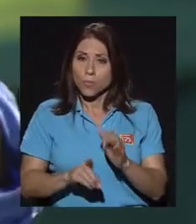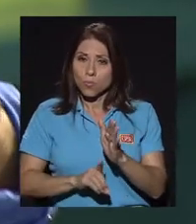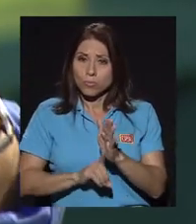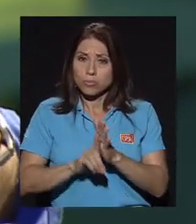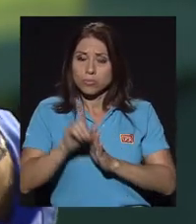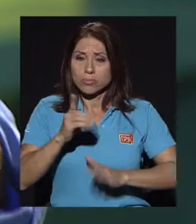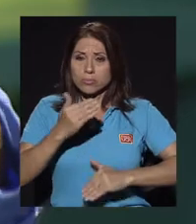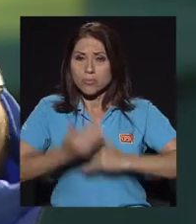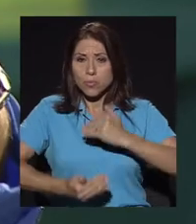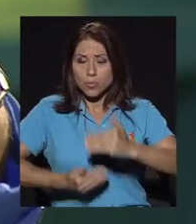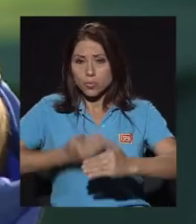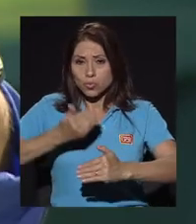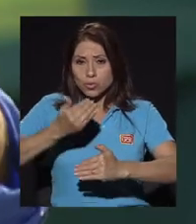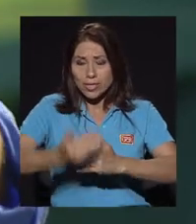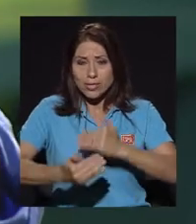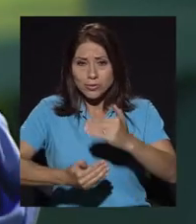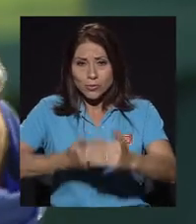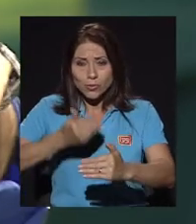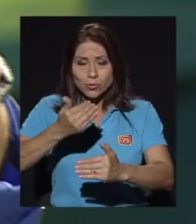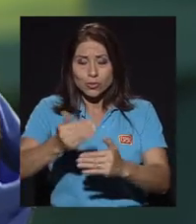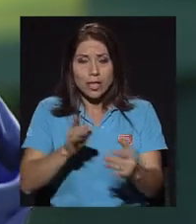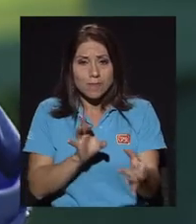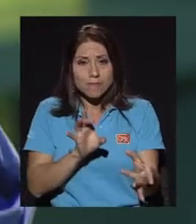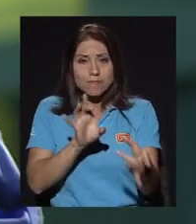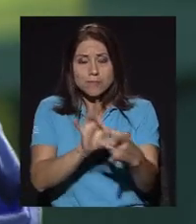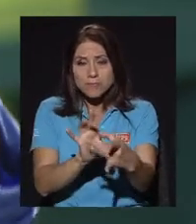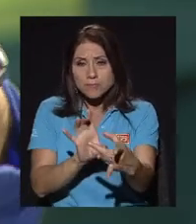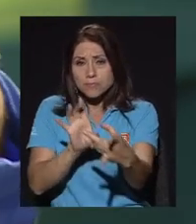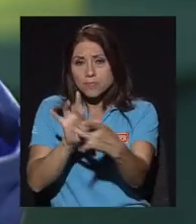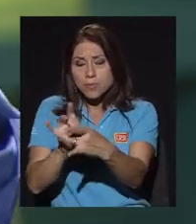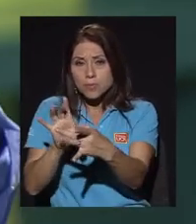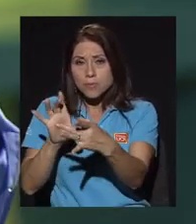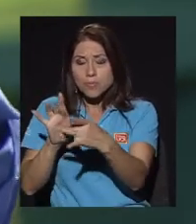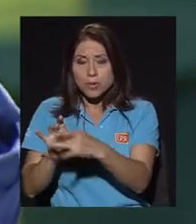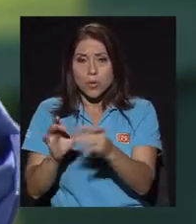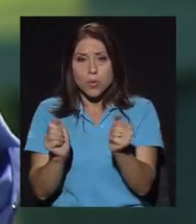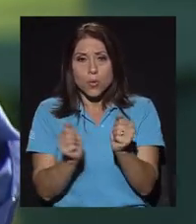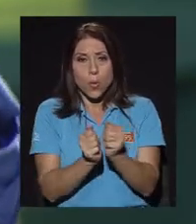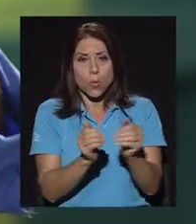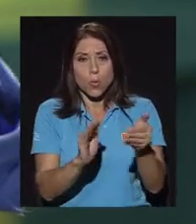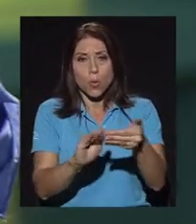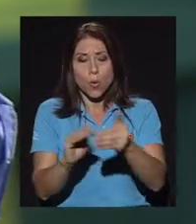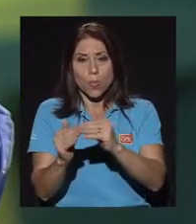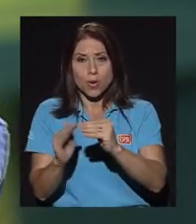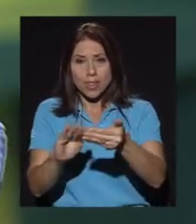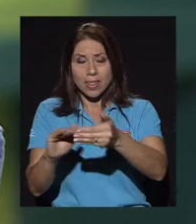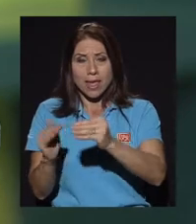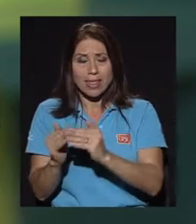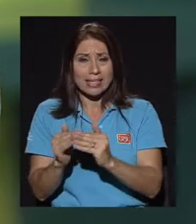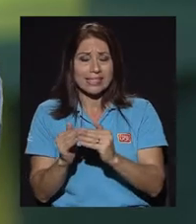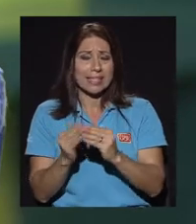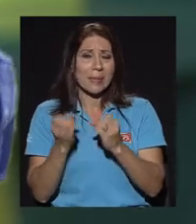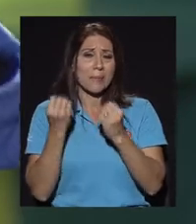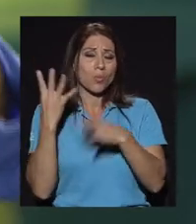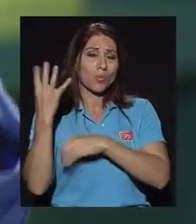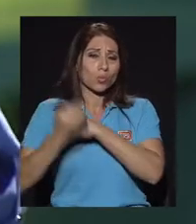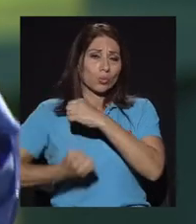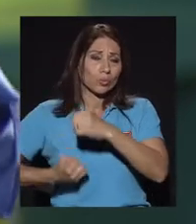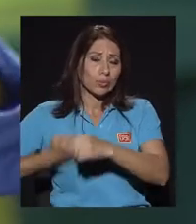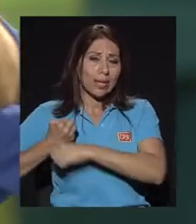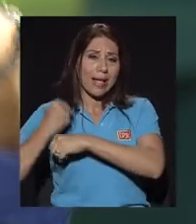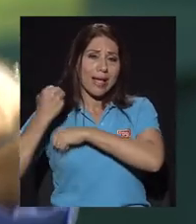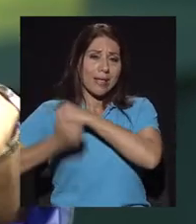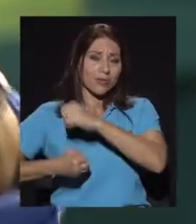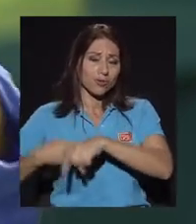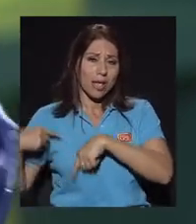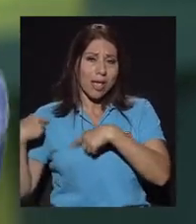desarrollar procesos de integración con las comunidades que han defendido esos ríos por generaciones